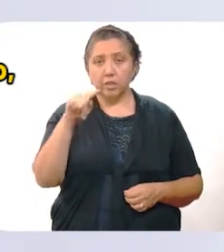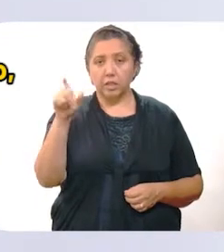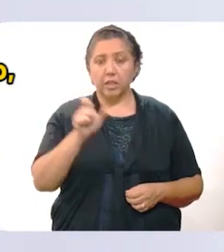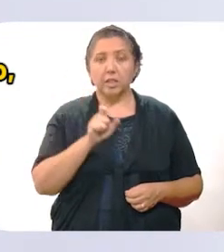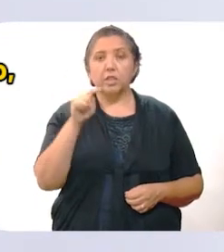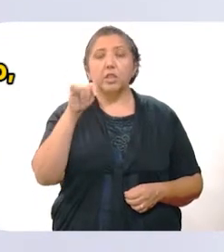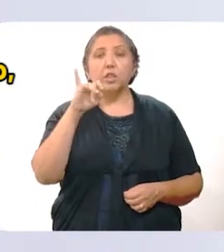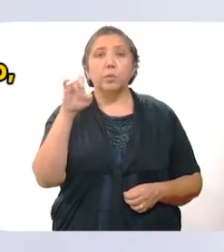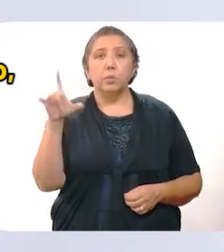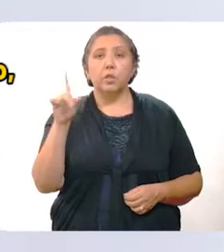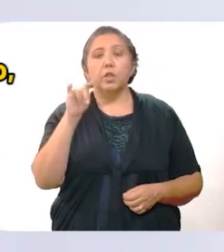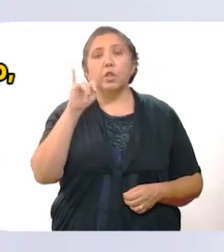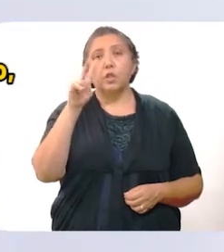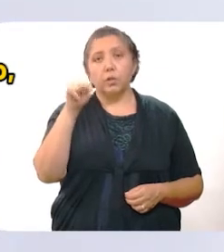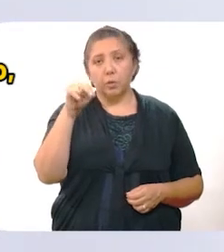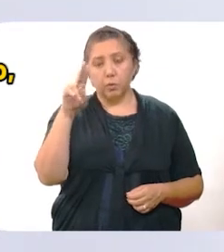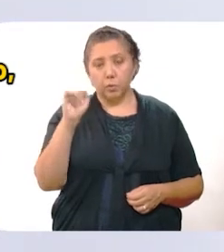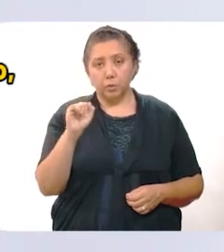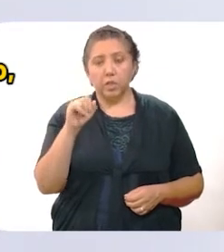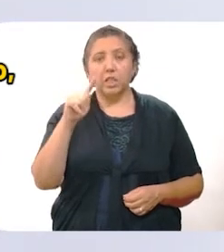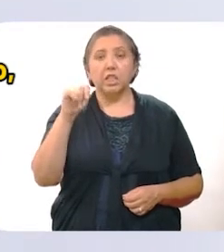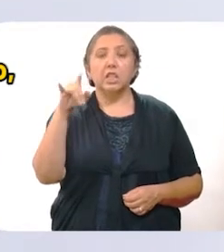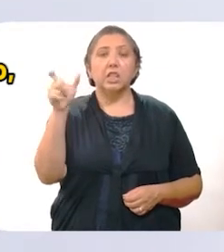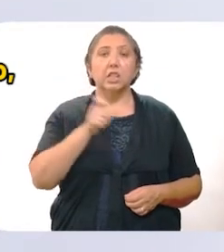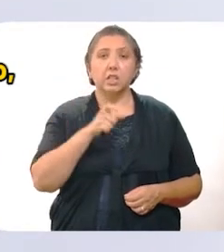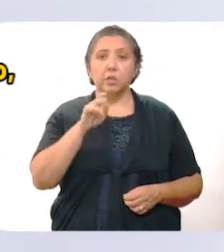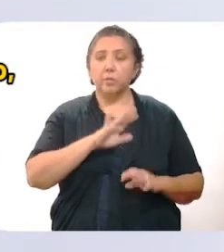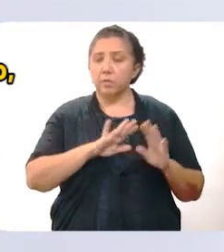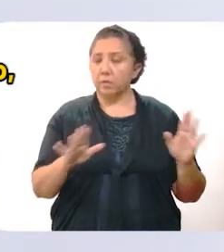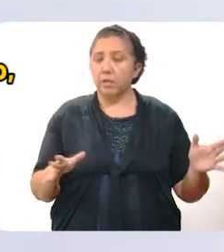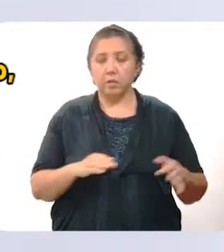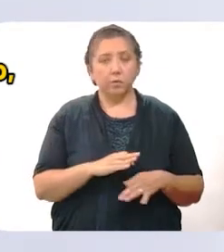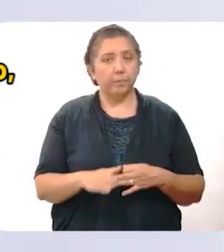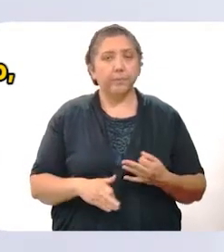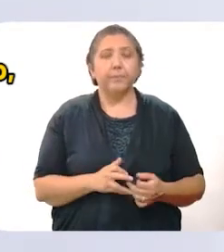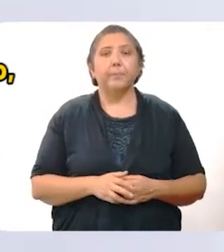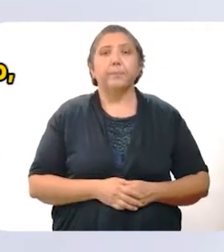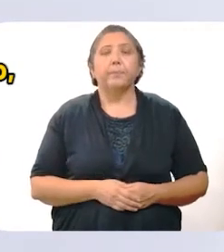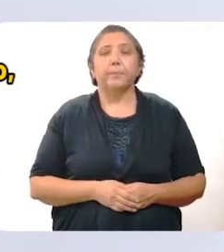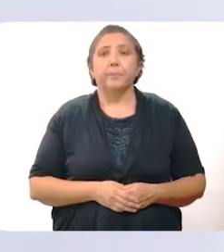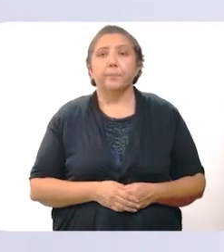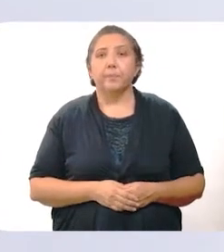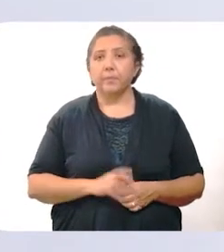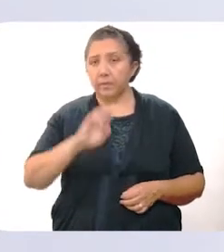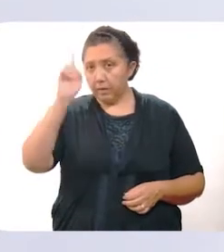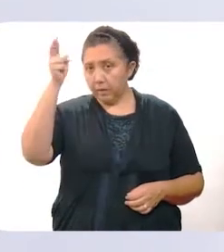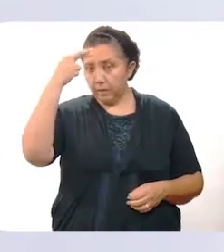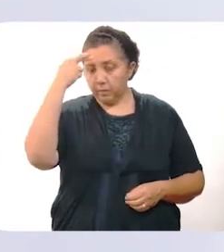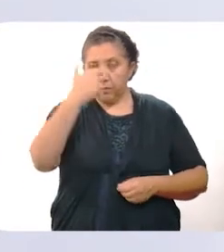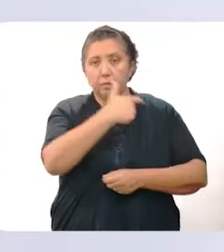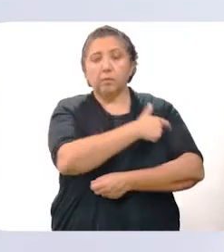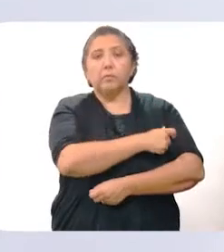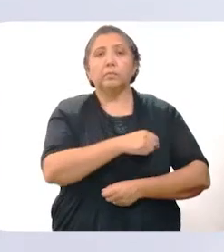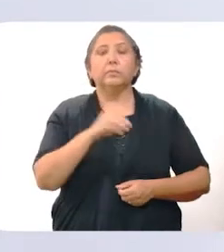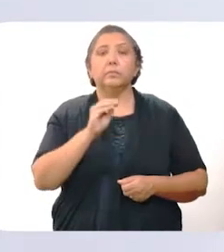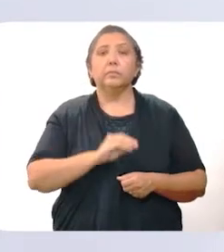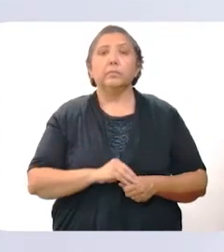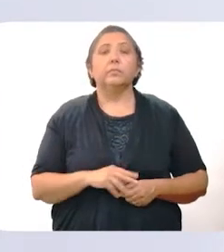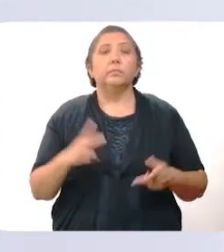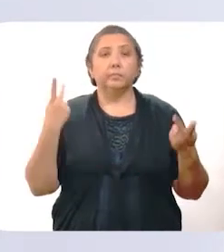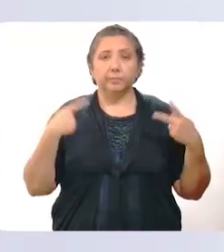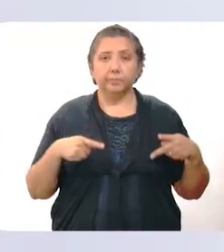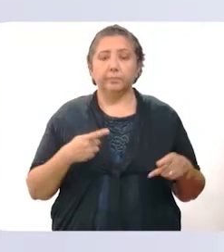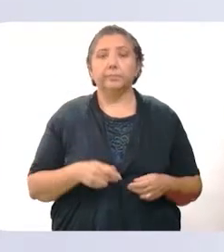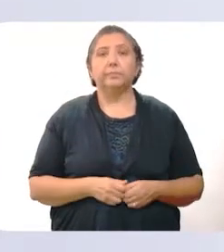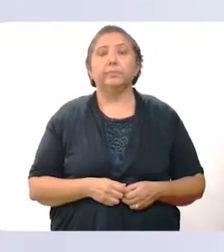Tecash, Ticul, Tinum, Tizimín y Tixcocop ya se aplicaron en su totalidad. Se recuerda que las vacunas se ponen a la